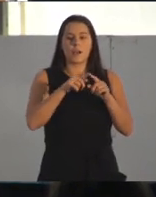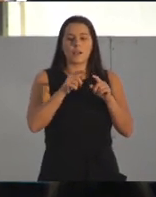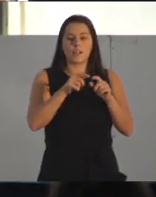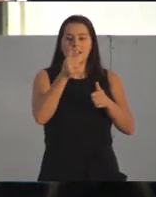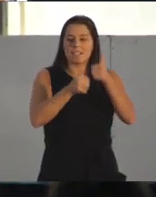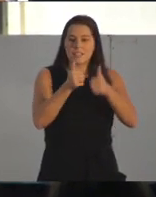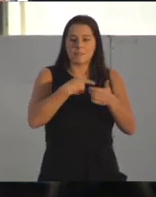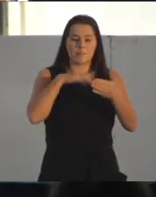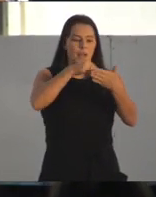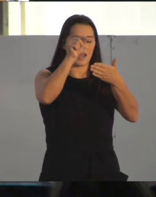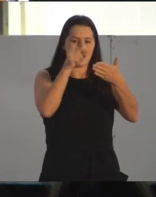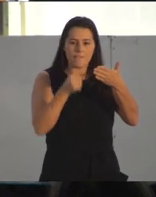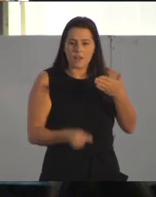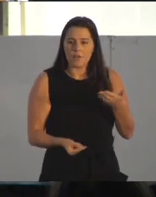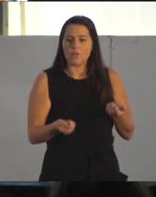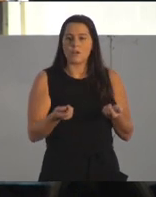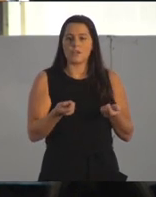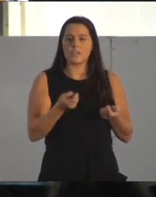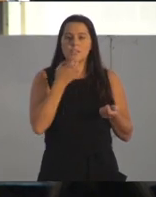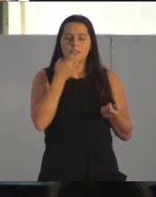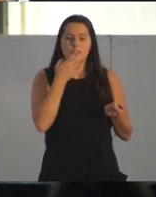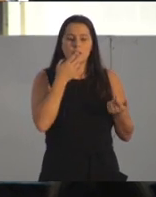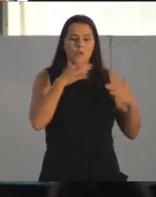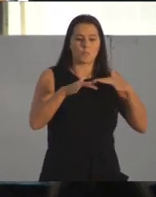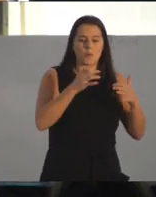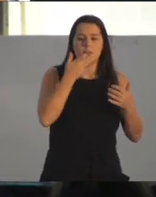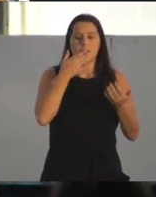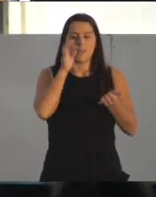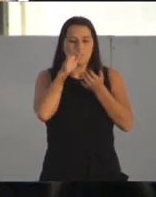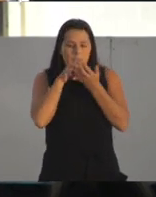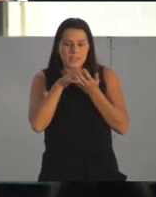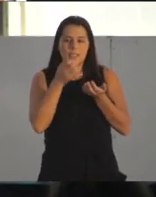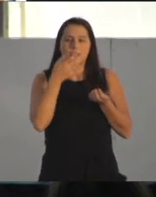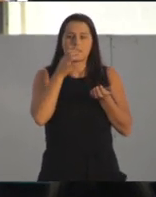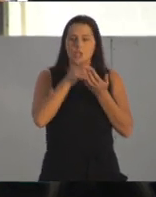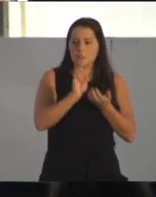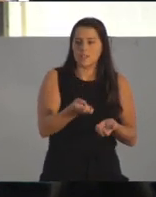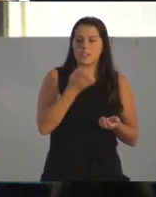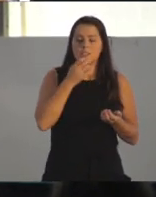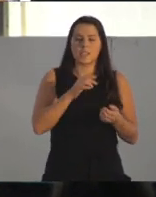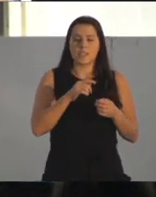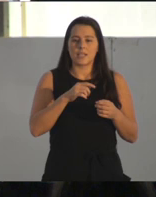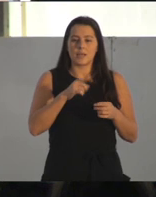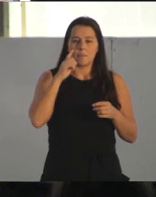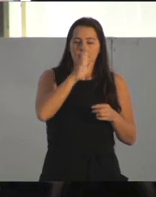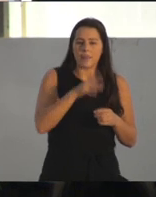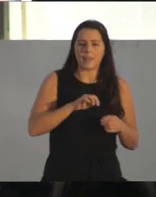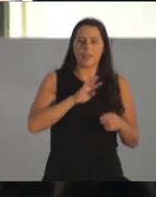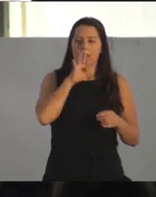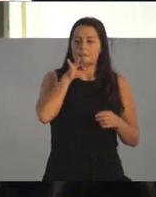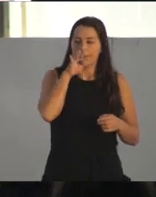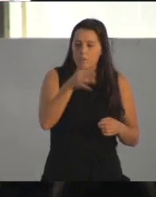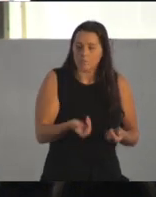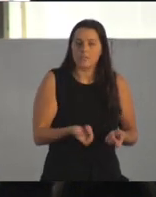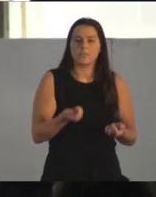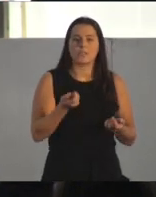la cavidad oral, cómo se mueve, si mastica, si no mastica, si hay un reflejo de náusea, si hay un